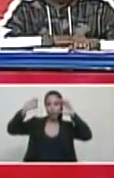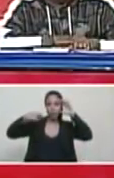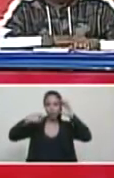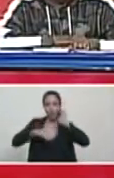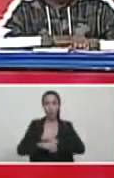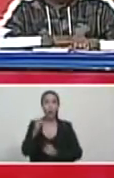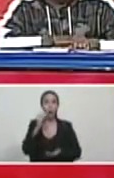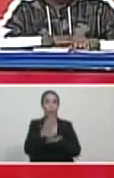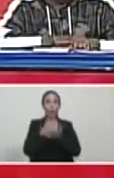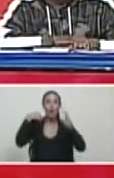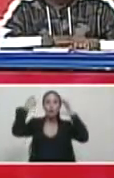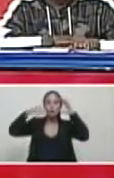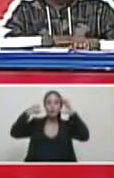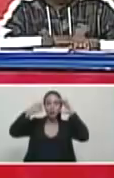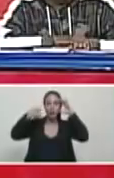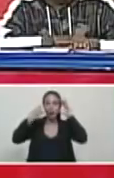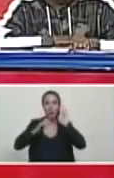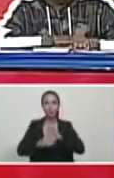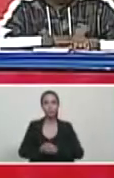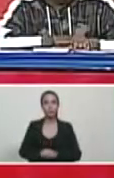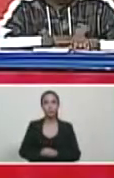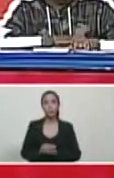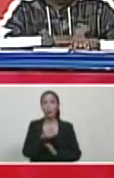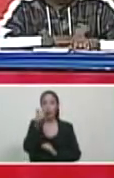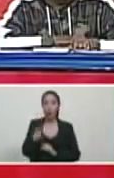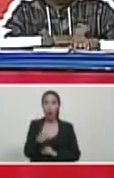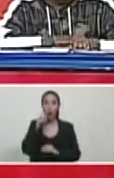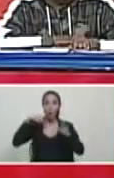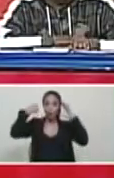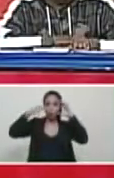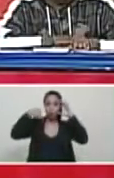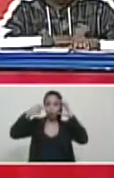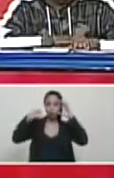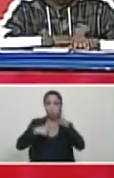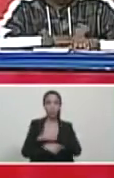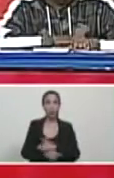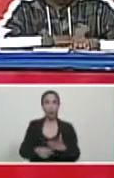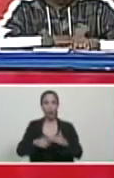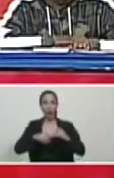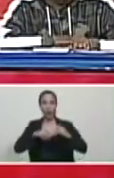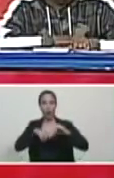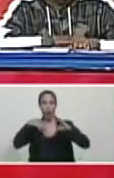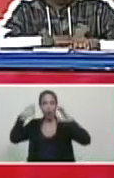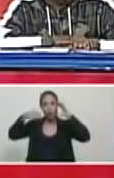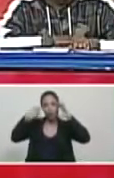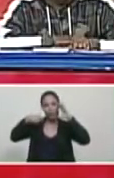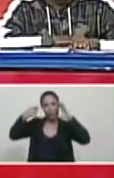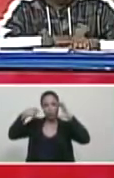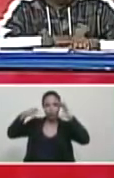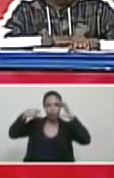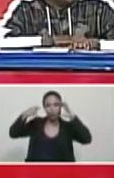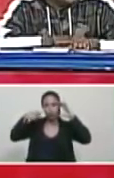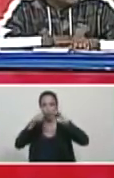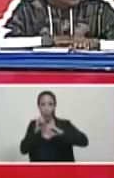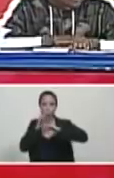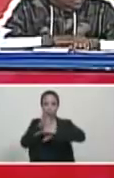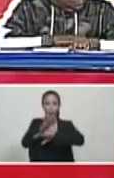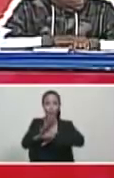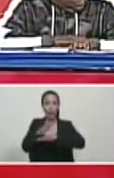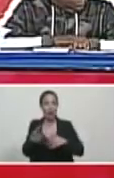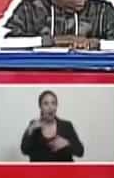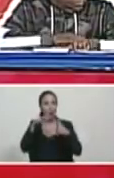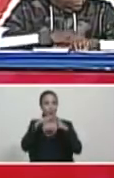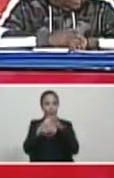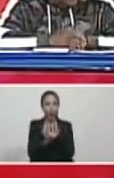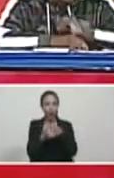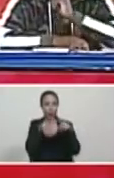cineclub, llevábamos un reproductor de 16 milímetros y llevábamos películas a los barrios.